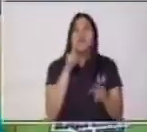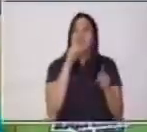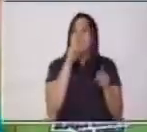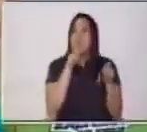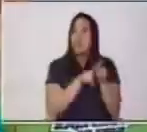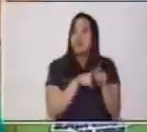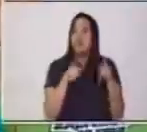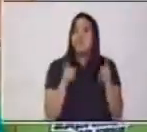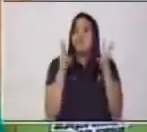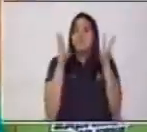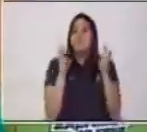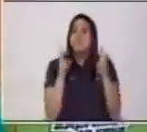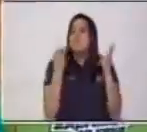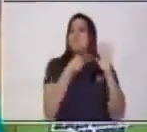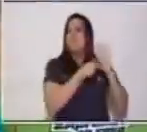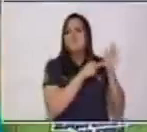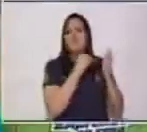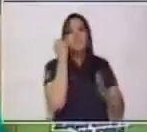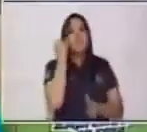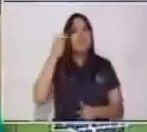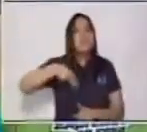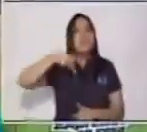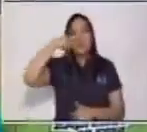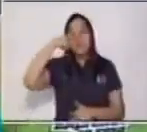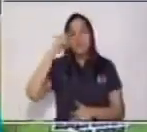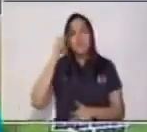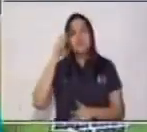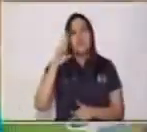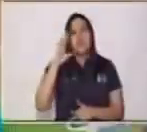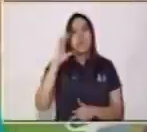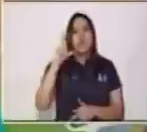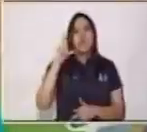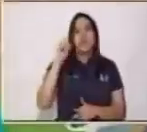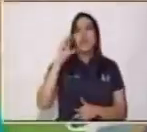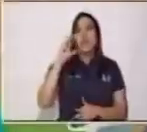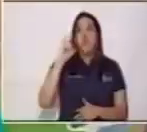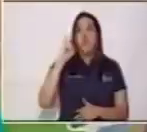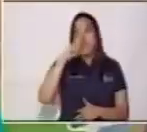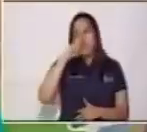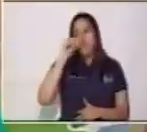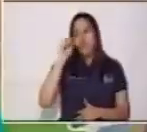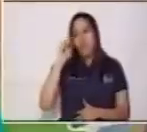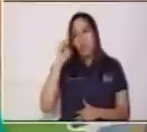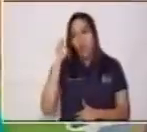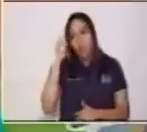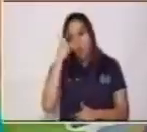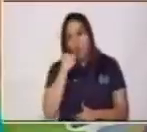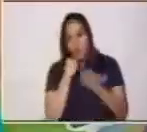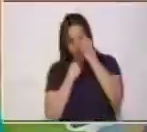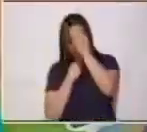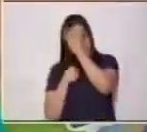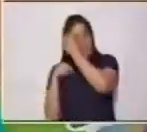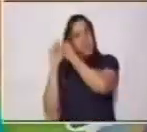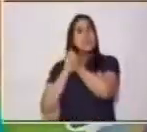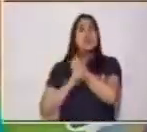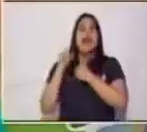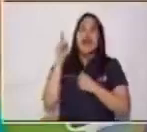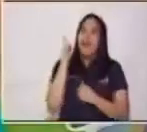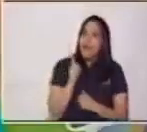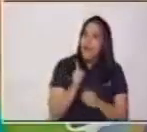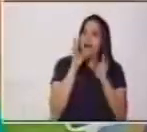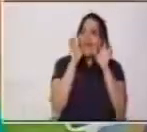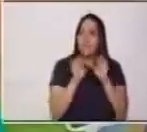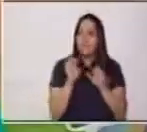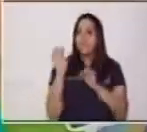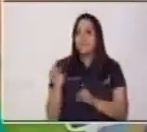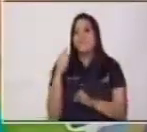llamar interlocutores. Y los vamos a encontrar porque hay marcas gráficas, es decir, el guión. El guión nos va a señalar qué persona está